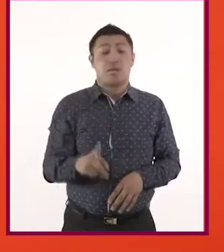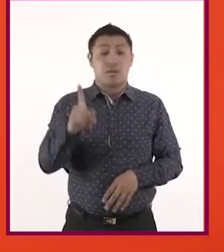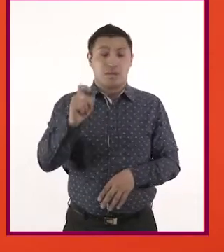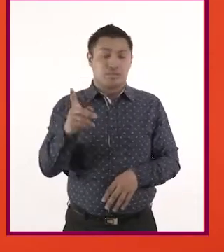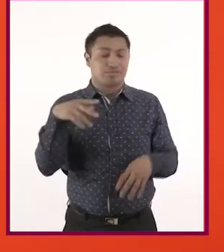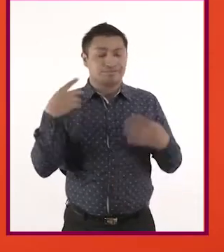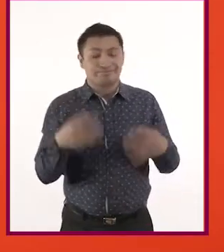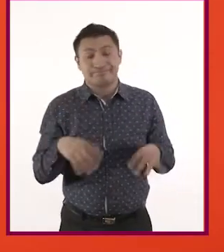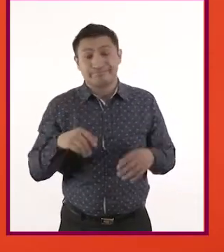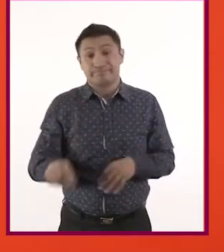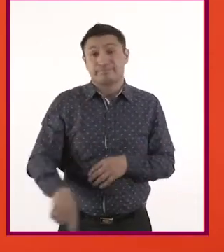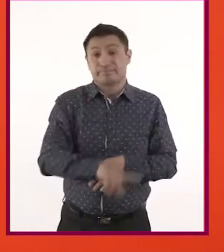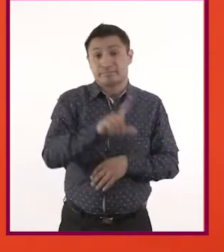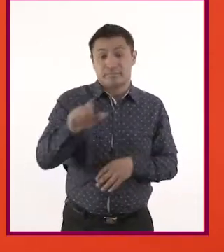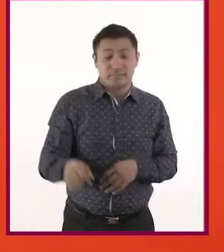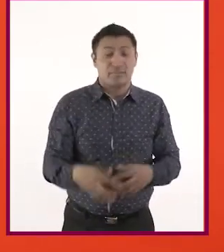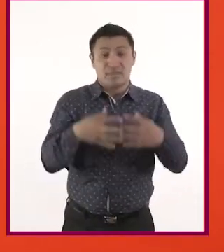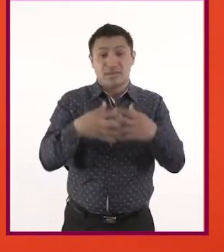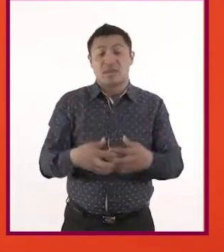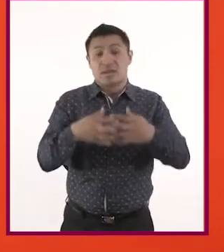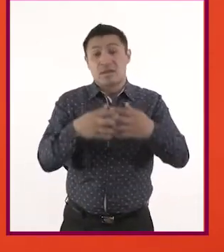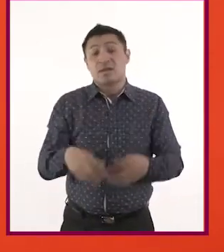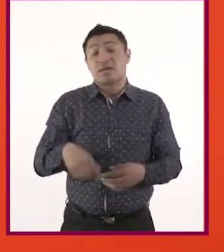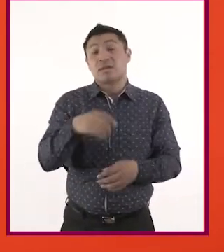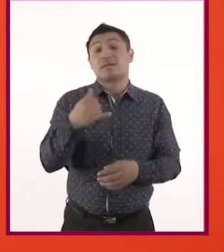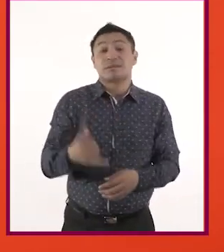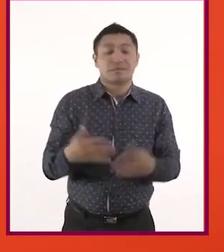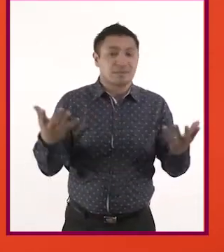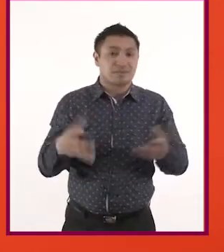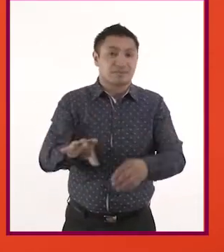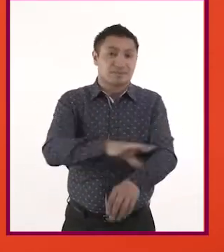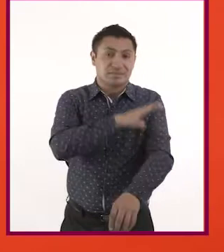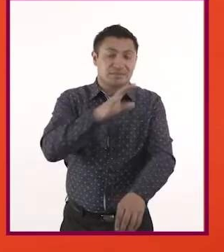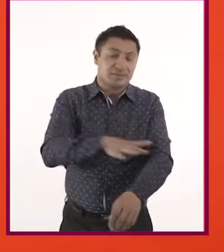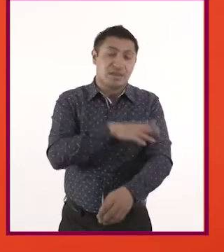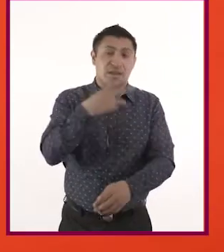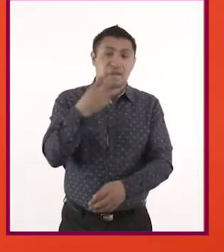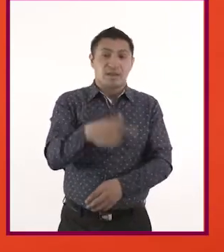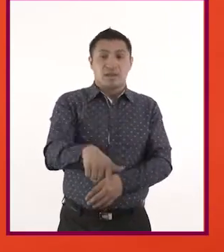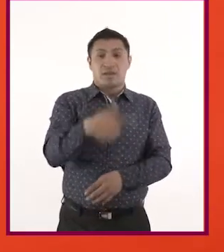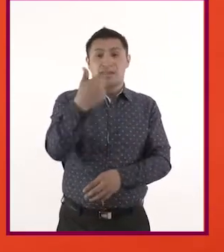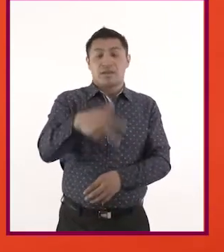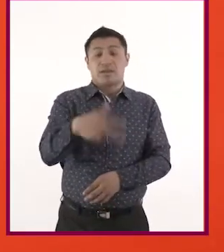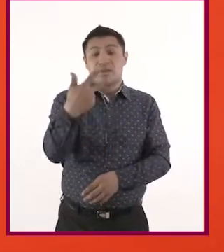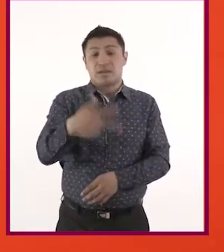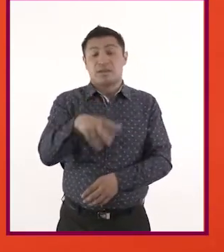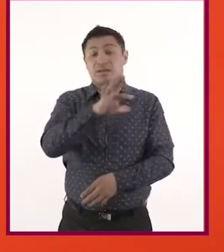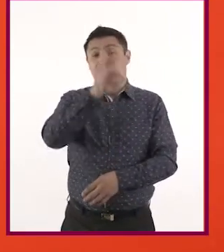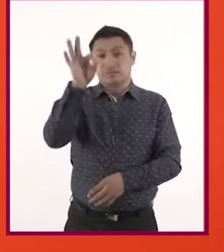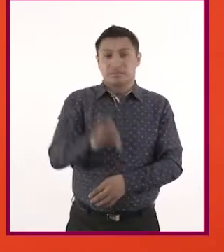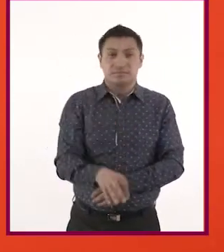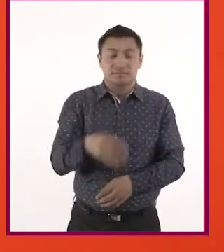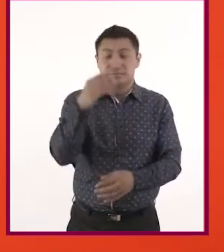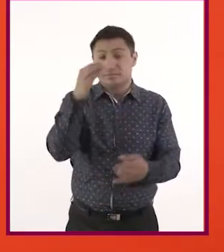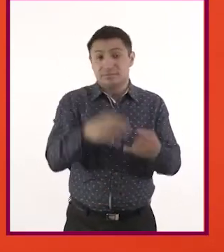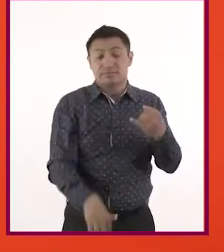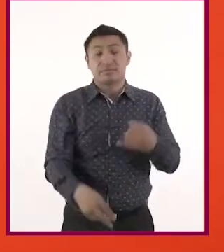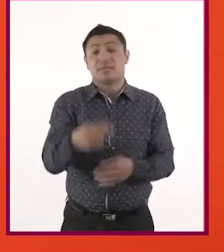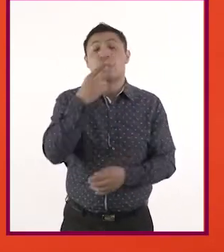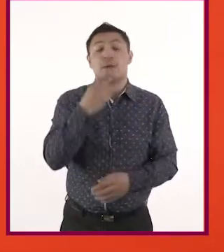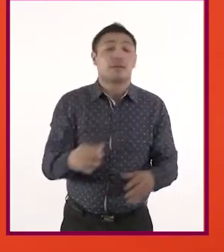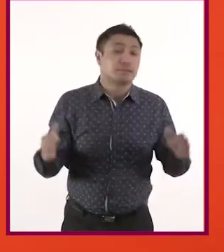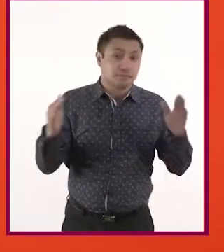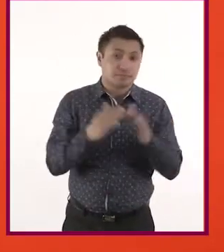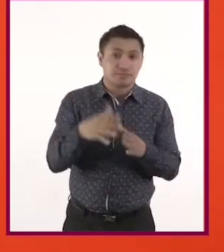disponible. Después se ubica la industria y la generación de energía, consumiendo el 13%. Y finalmente, el uso